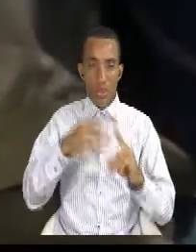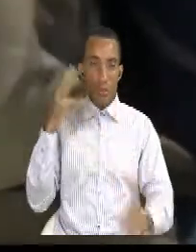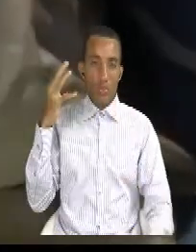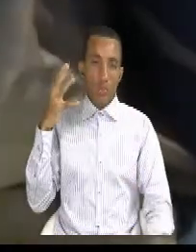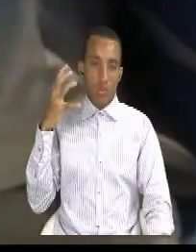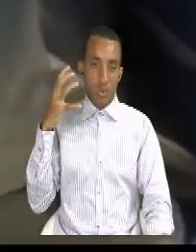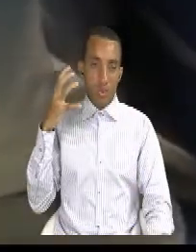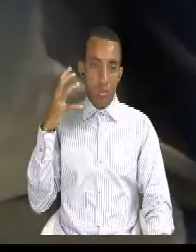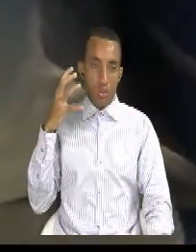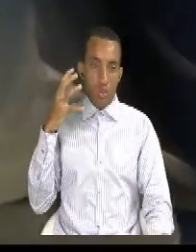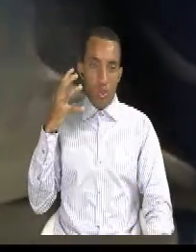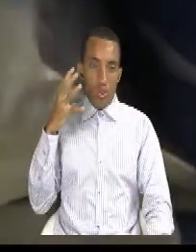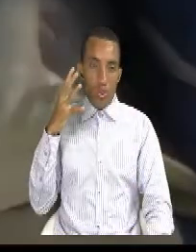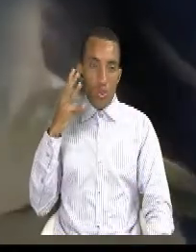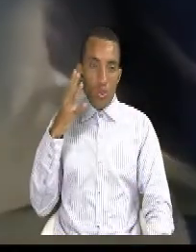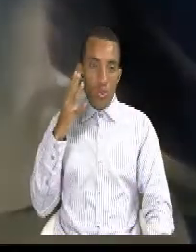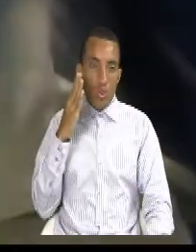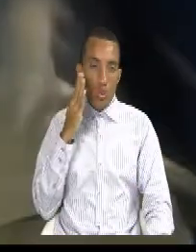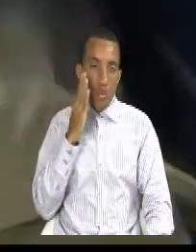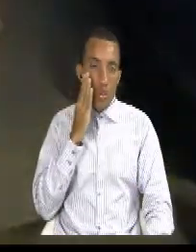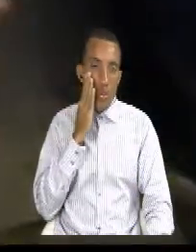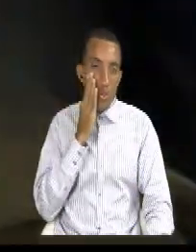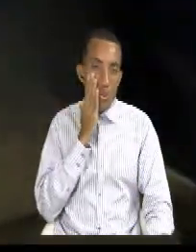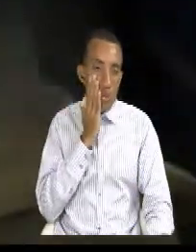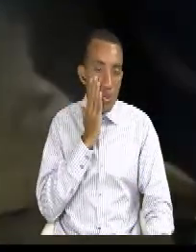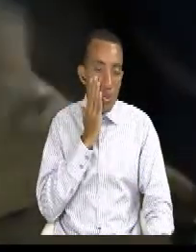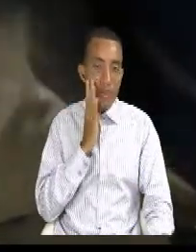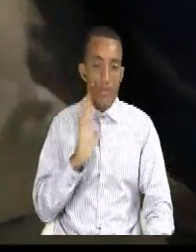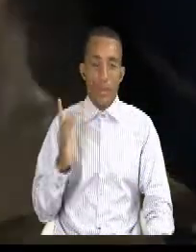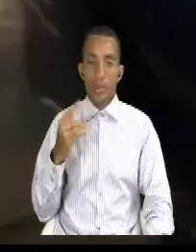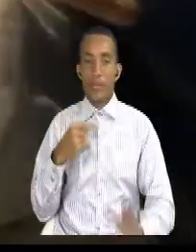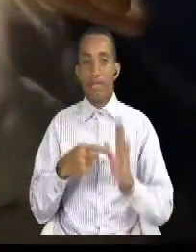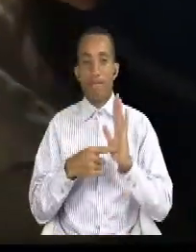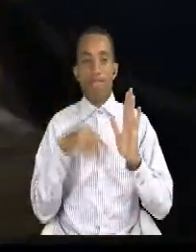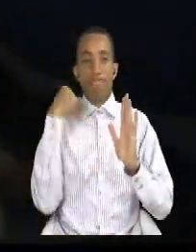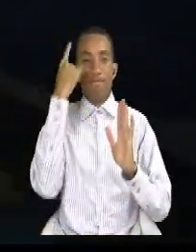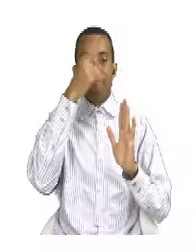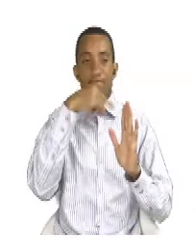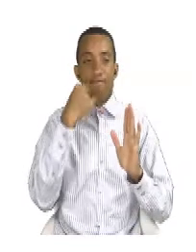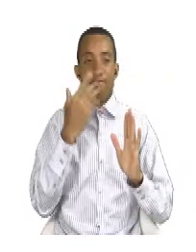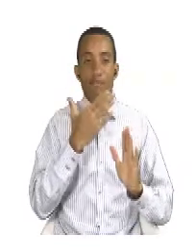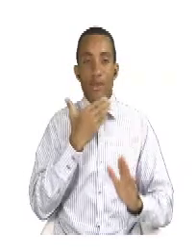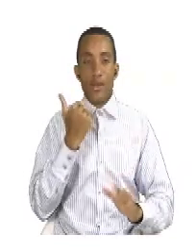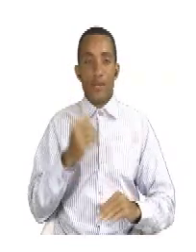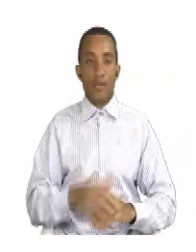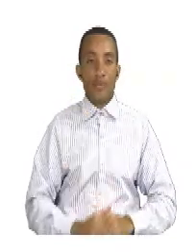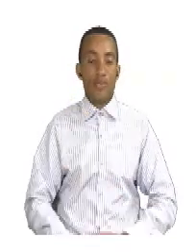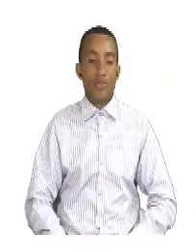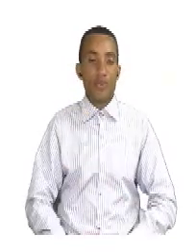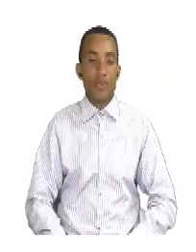toda esta inflamación va a bajar y se va a notar un poco mejor el rostro perfilado.